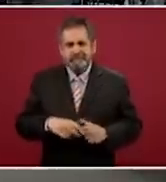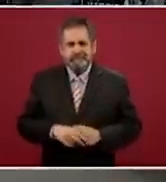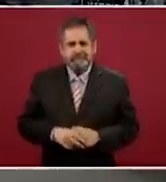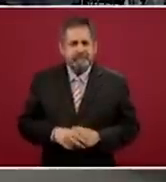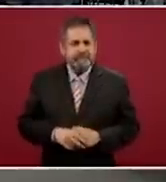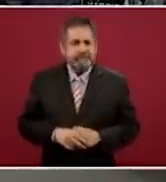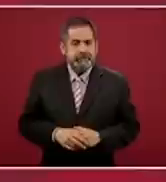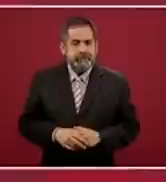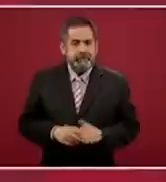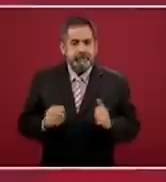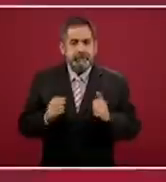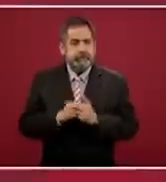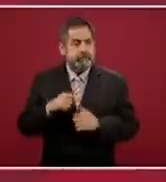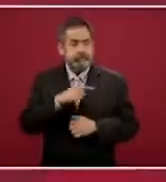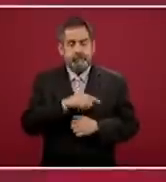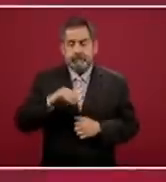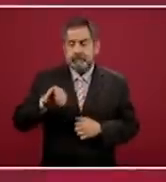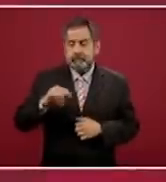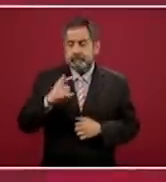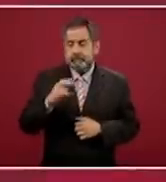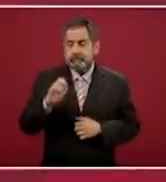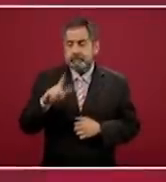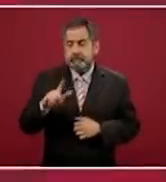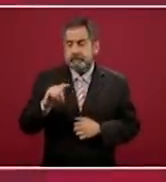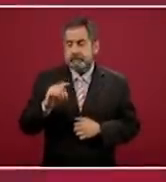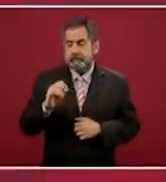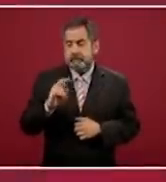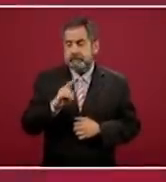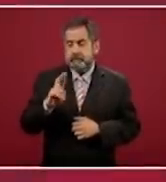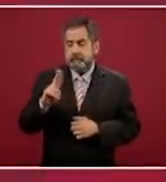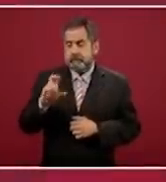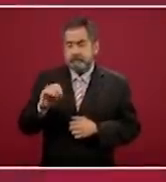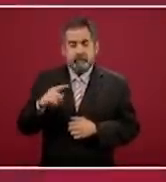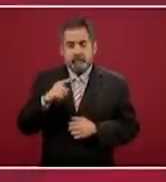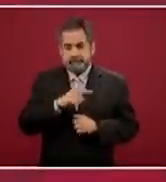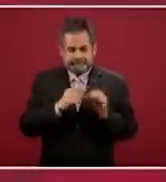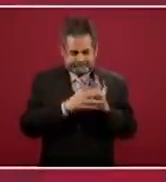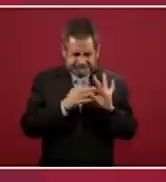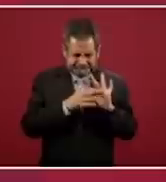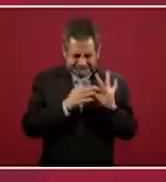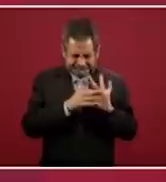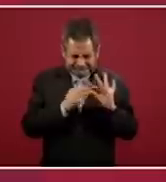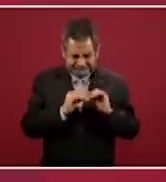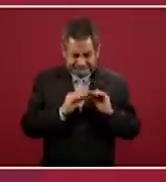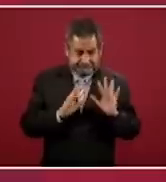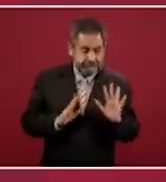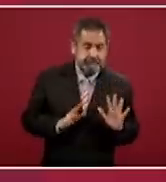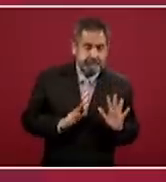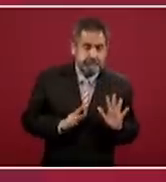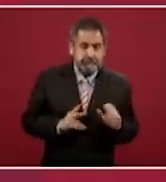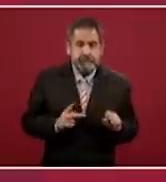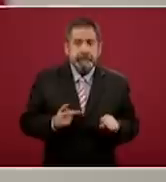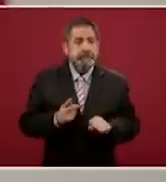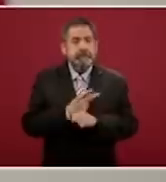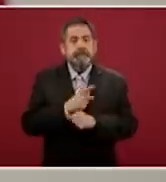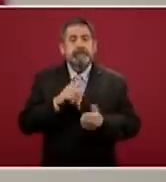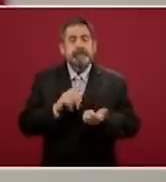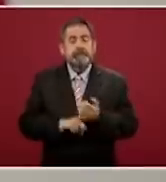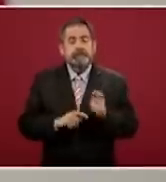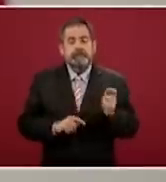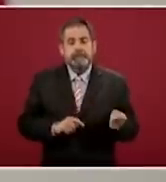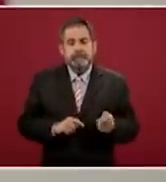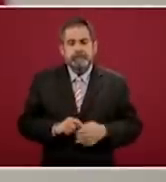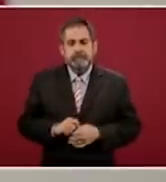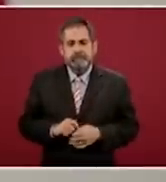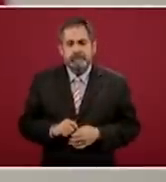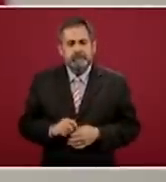con Miguel Torruco tuvimos una plática muy clara, muy detallada y lo que identificamos es no